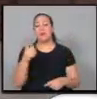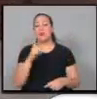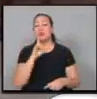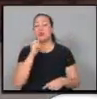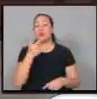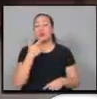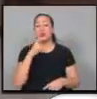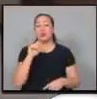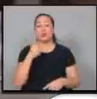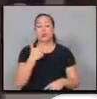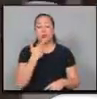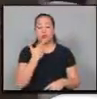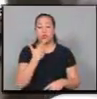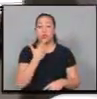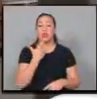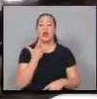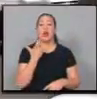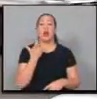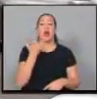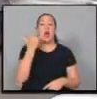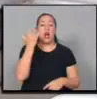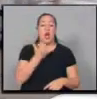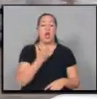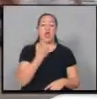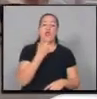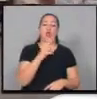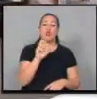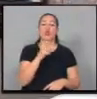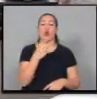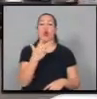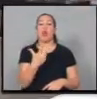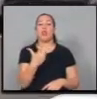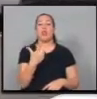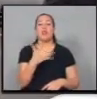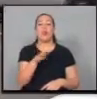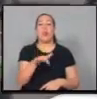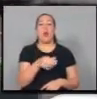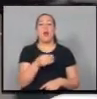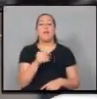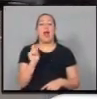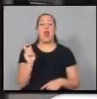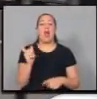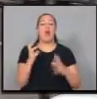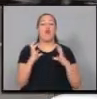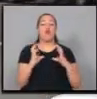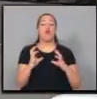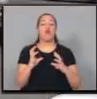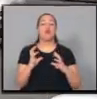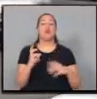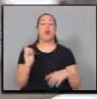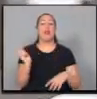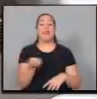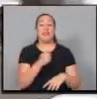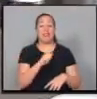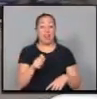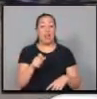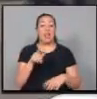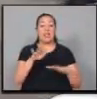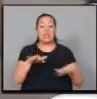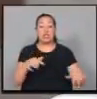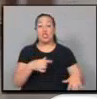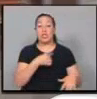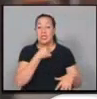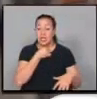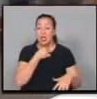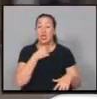puesto dos o tres lugares para fútbol tenis. Los chicos que quieran realizar esto pueden directamente con